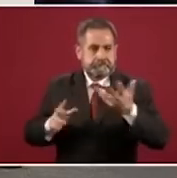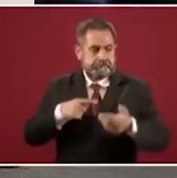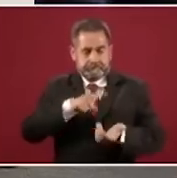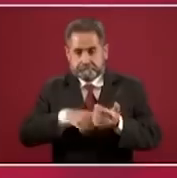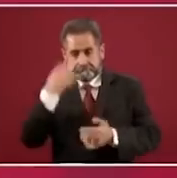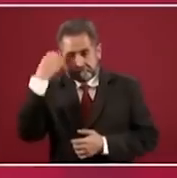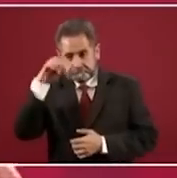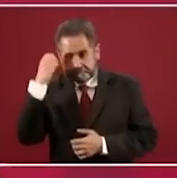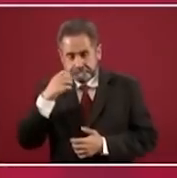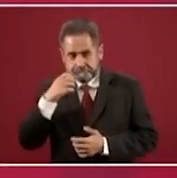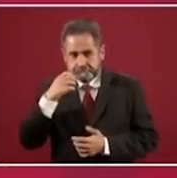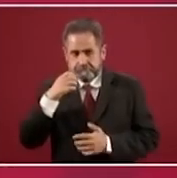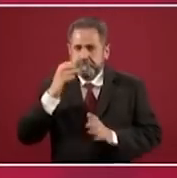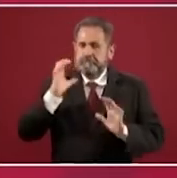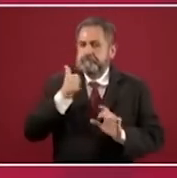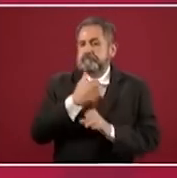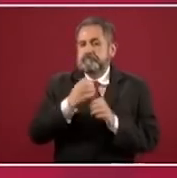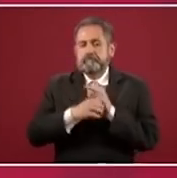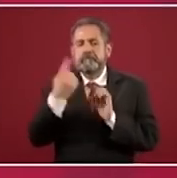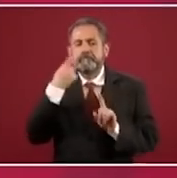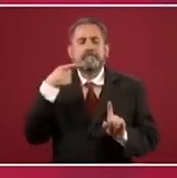o experiencia quién sabe para qué.